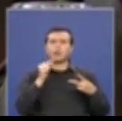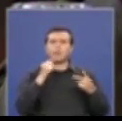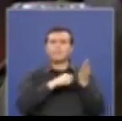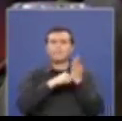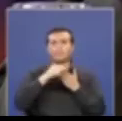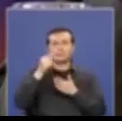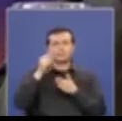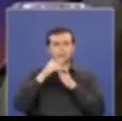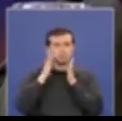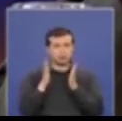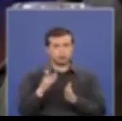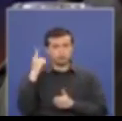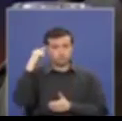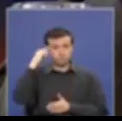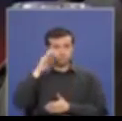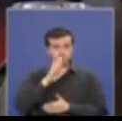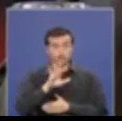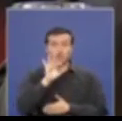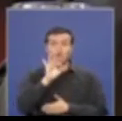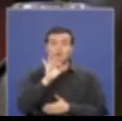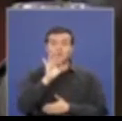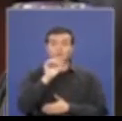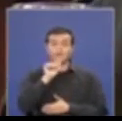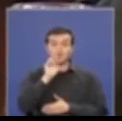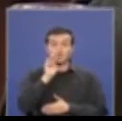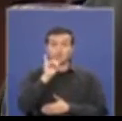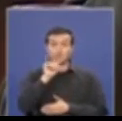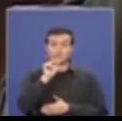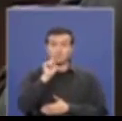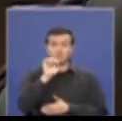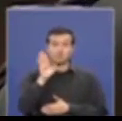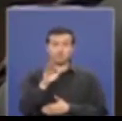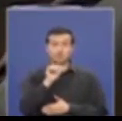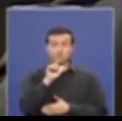de Gobierno de Fabián Alarcón, que sucedió